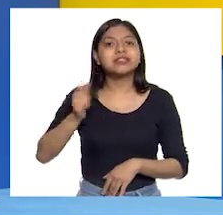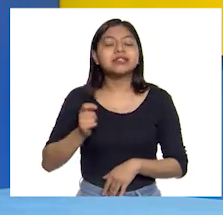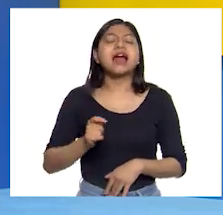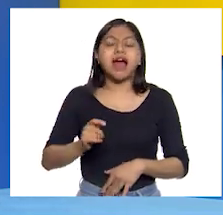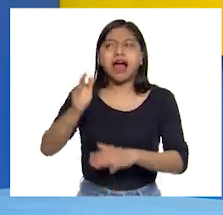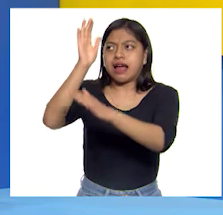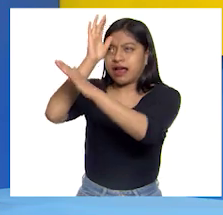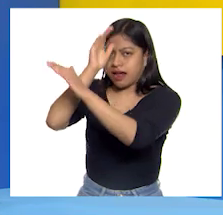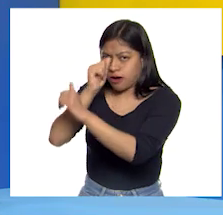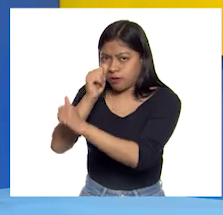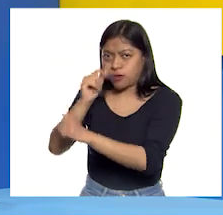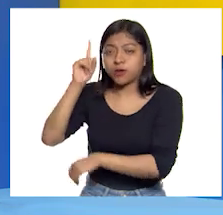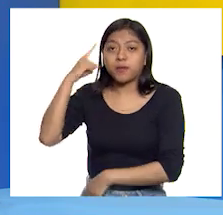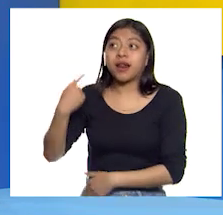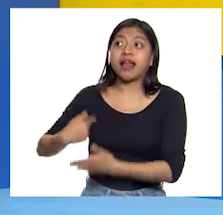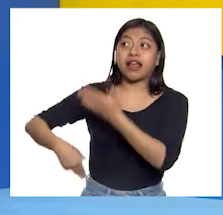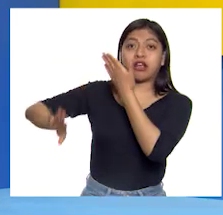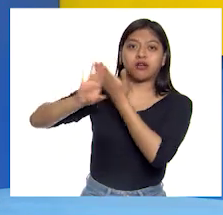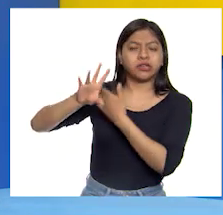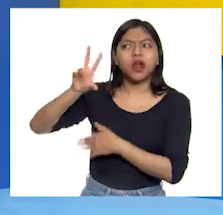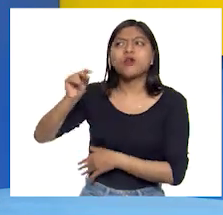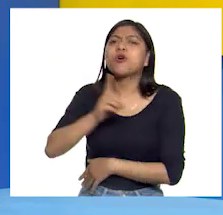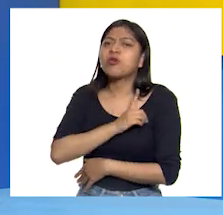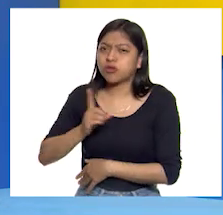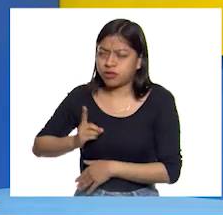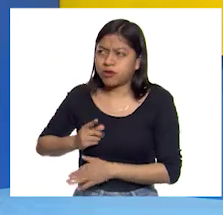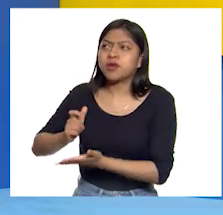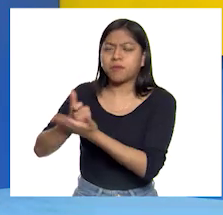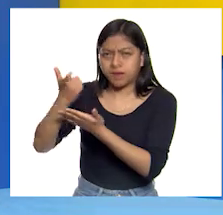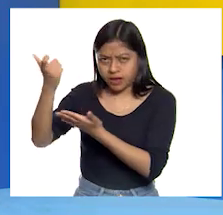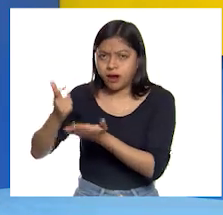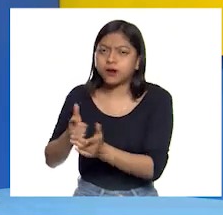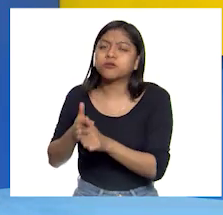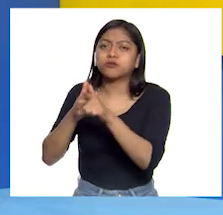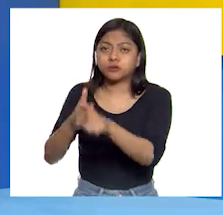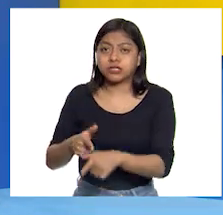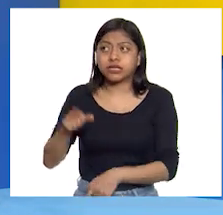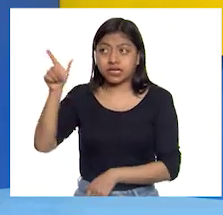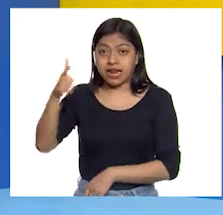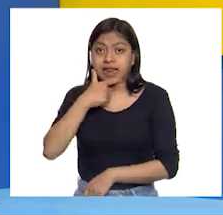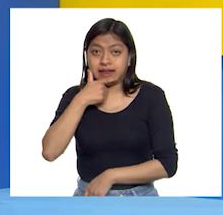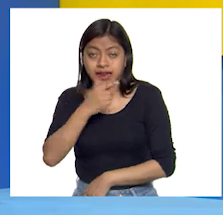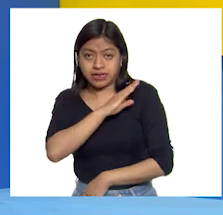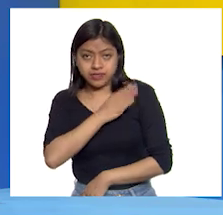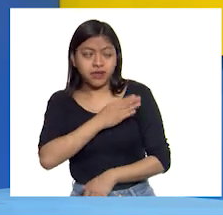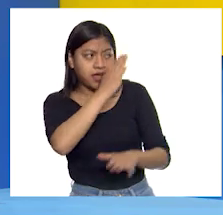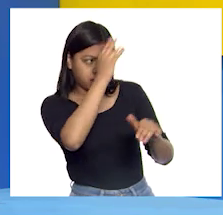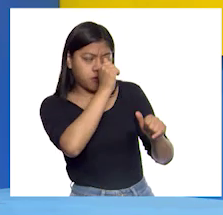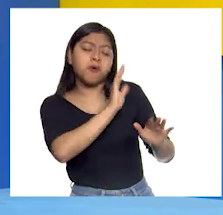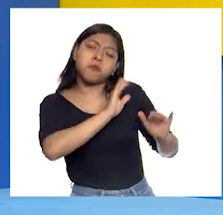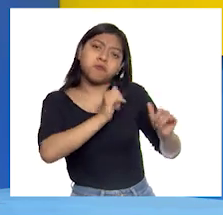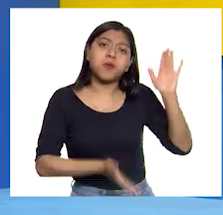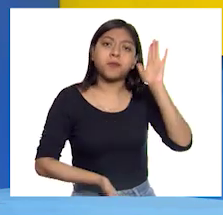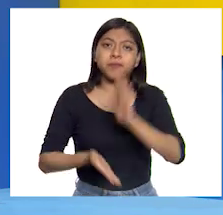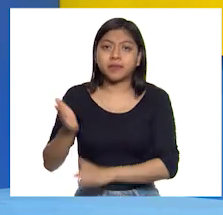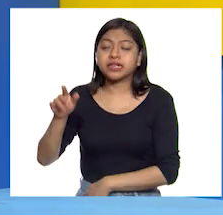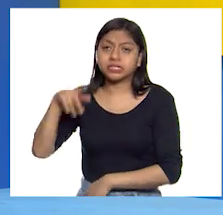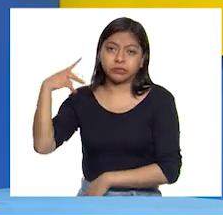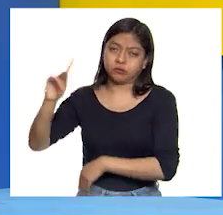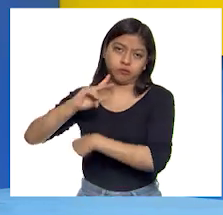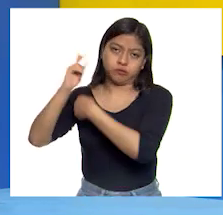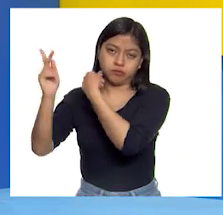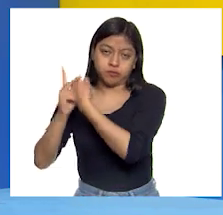acuerdo para evitar el ataque y renegociar la deuda. Inglaterra y España estuvieron de acuerdo y se fueron, abandonaron el territorio